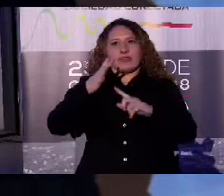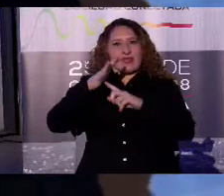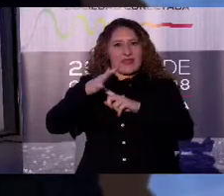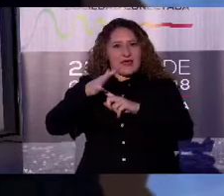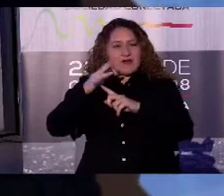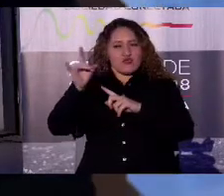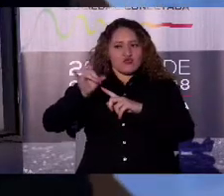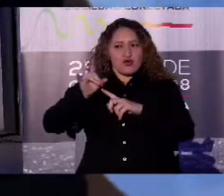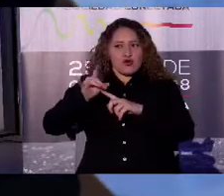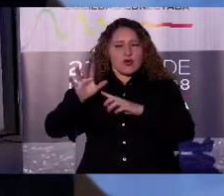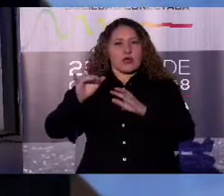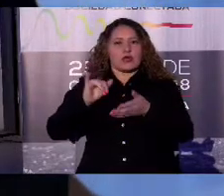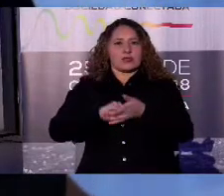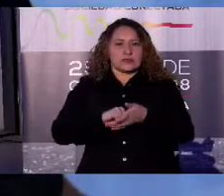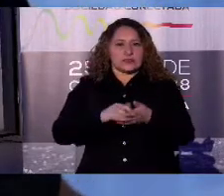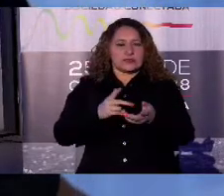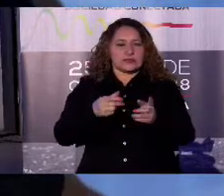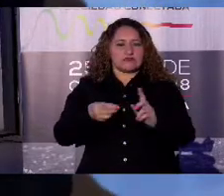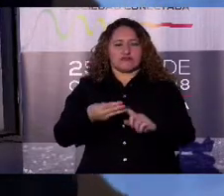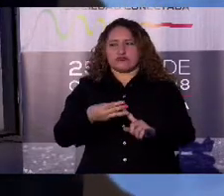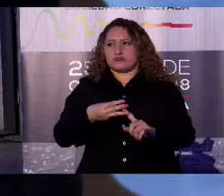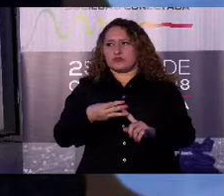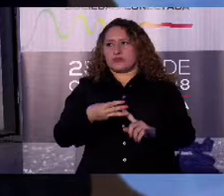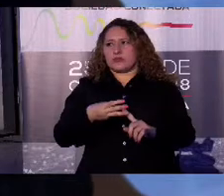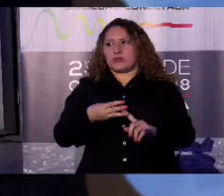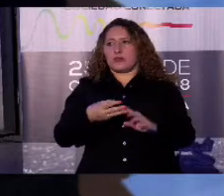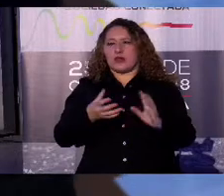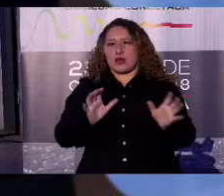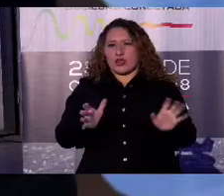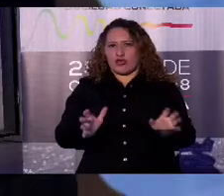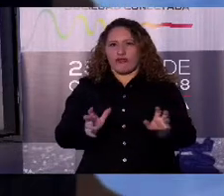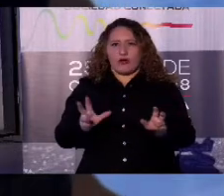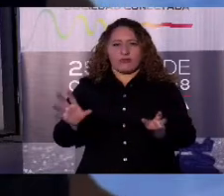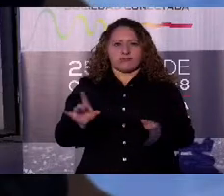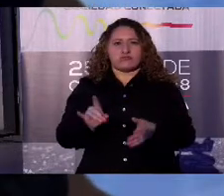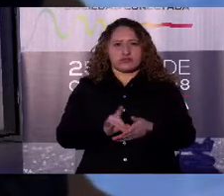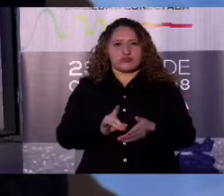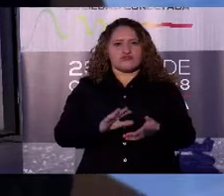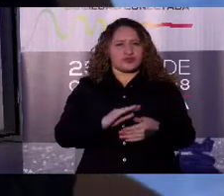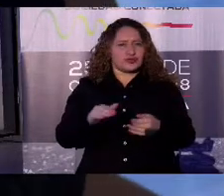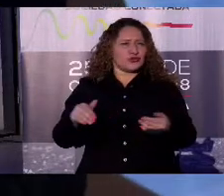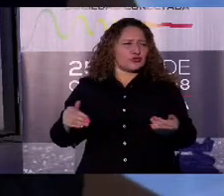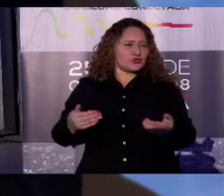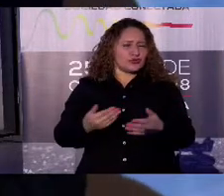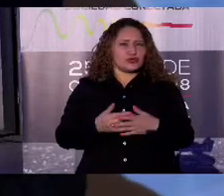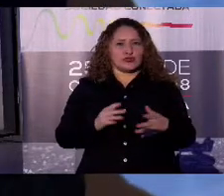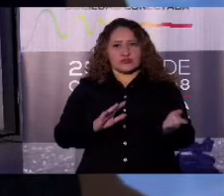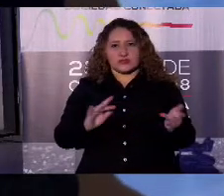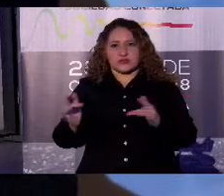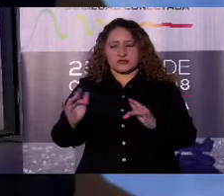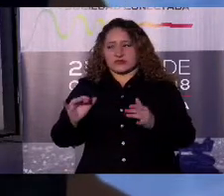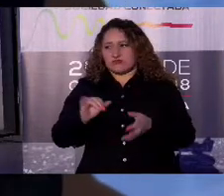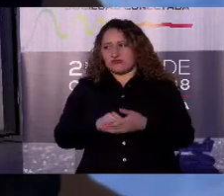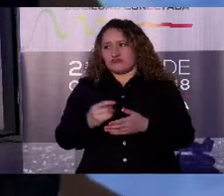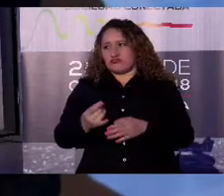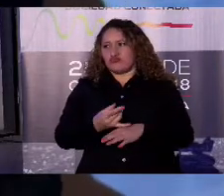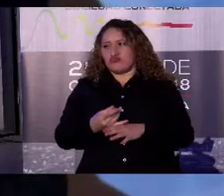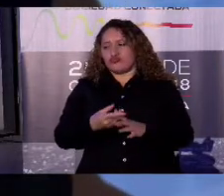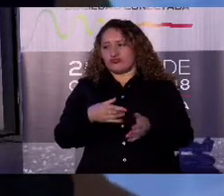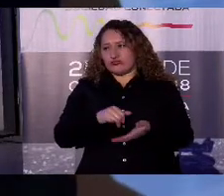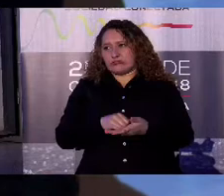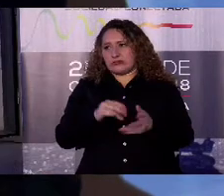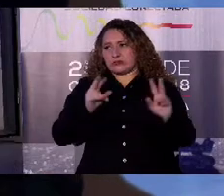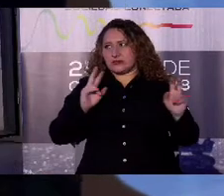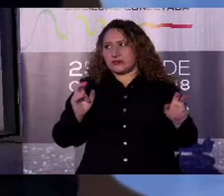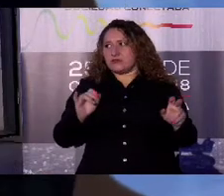los concentradores de los radios, toda la parte de red que se utilizan para eso, y ahí